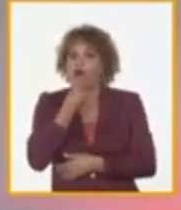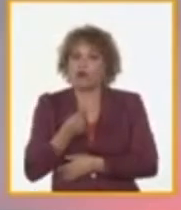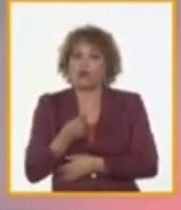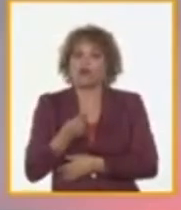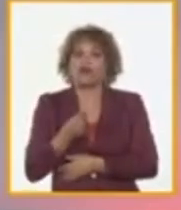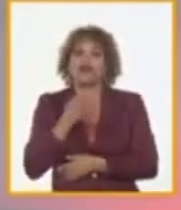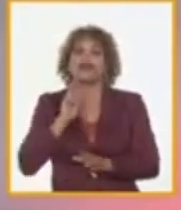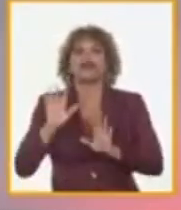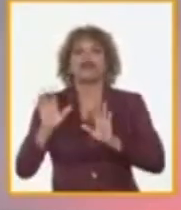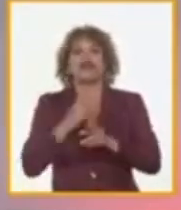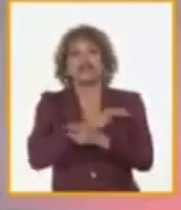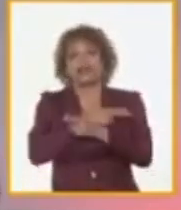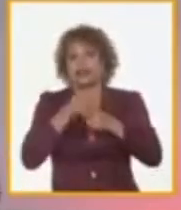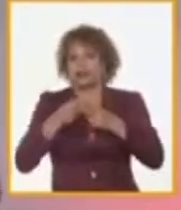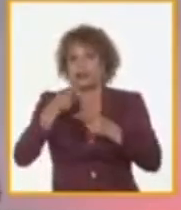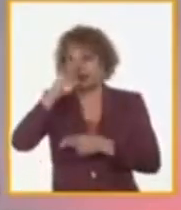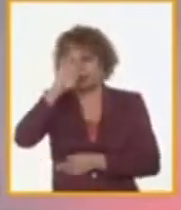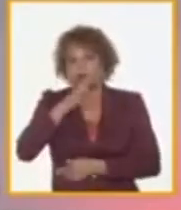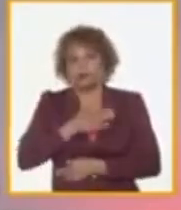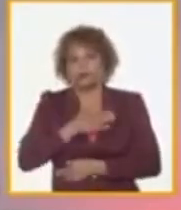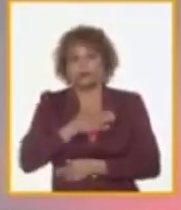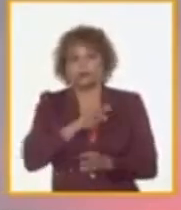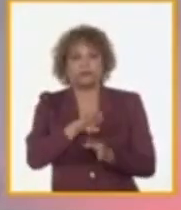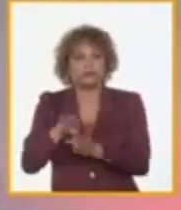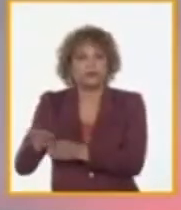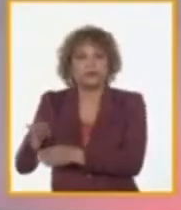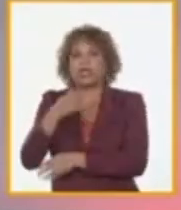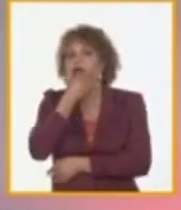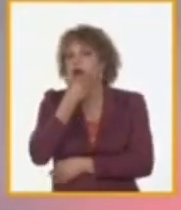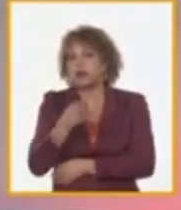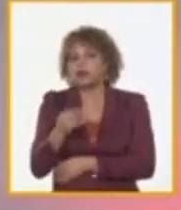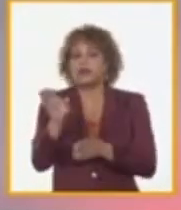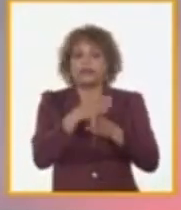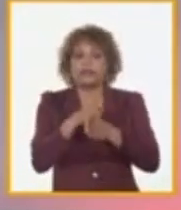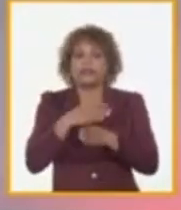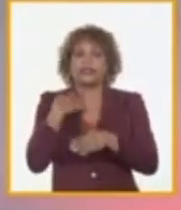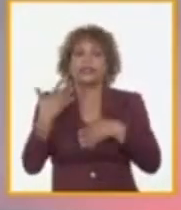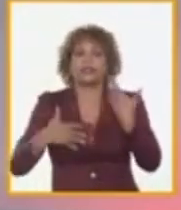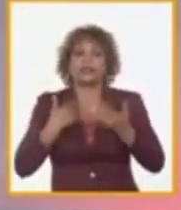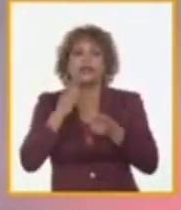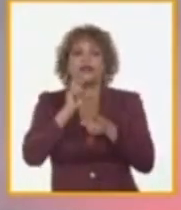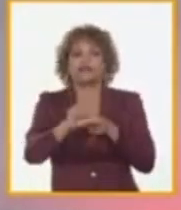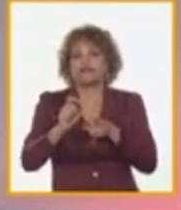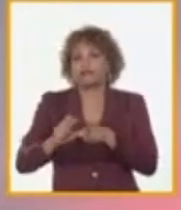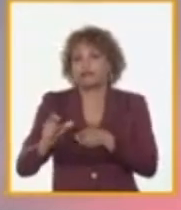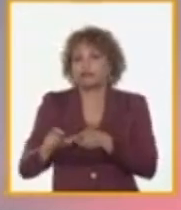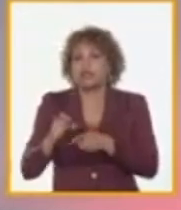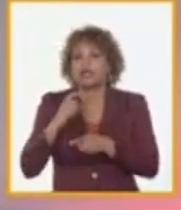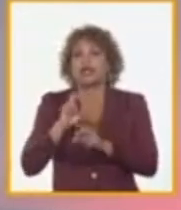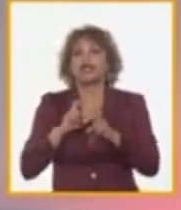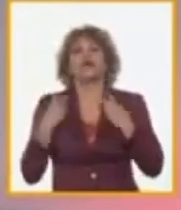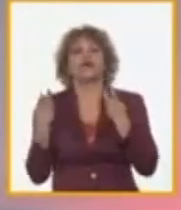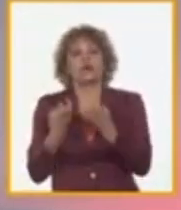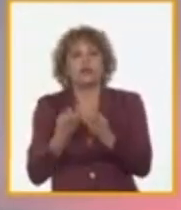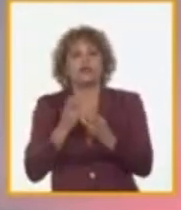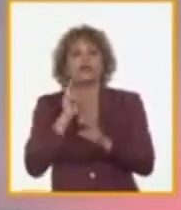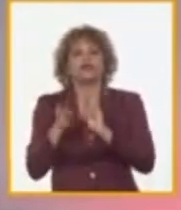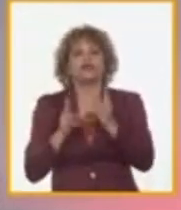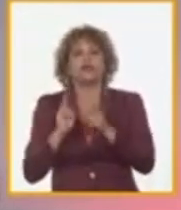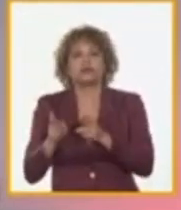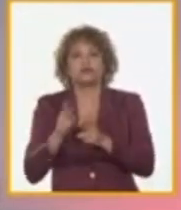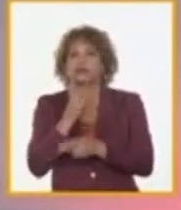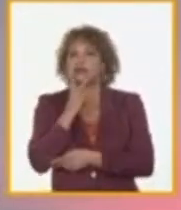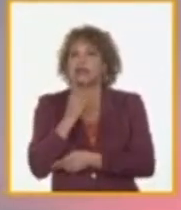toda la etapa histórica la juventud también estará desarrollando actividades productivas durante el verano el congreso nos encargó ocuparnos también de frente